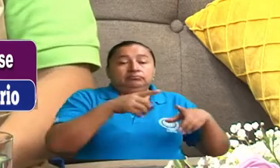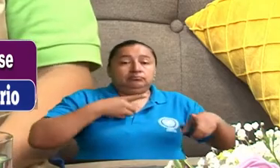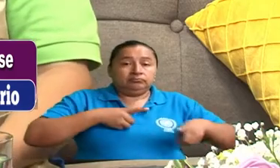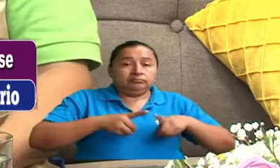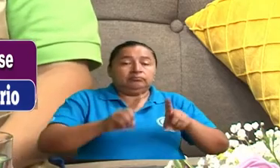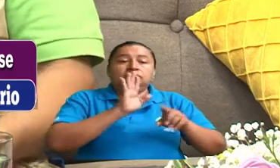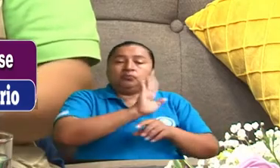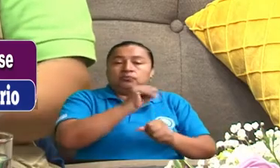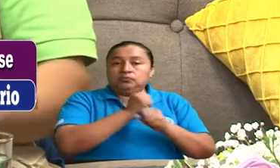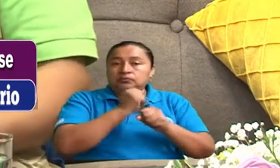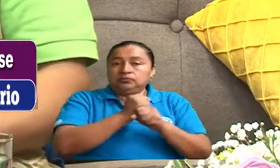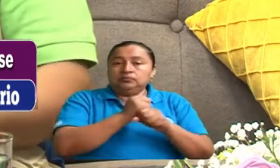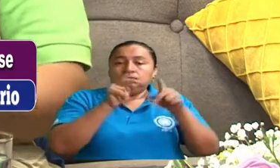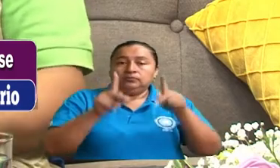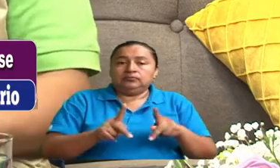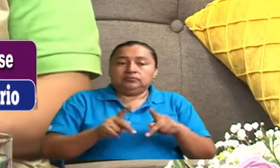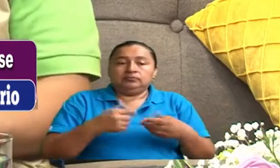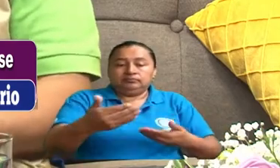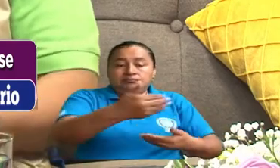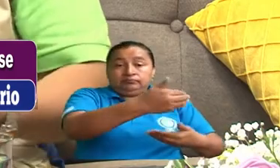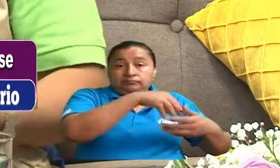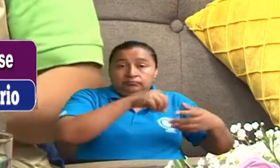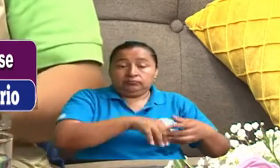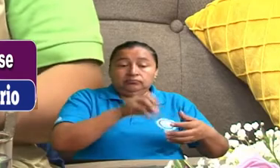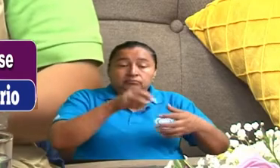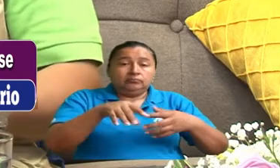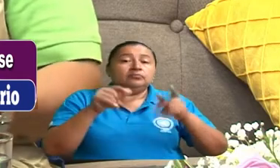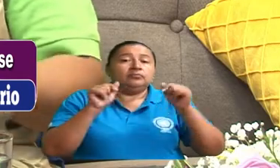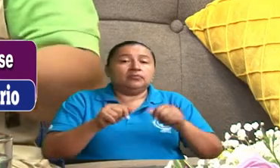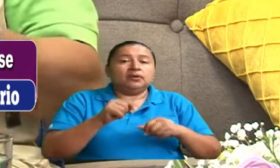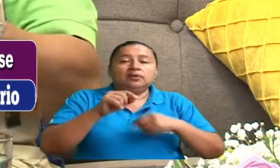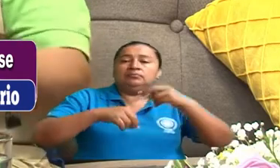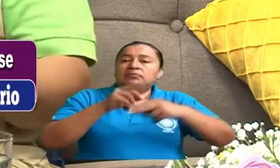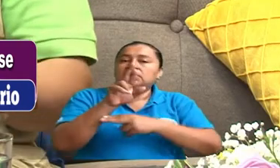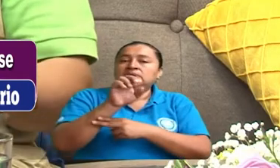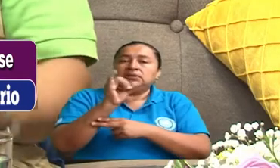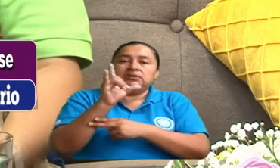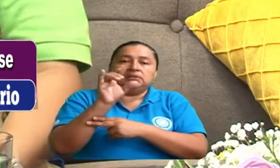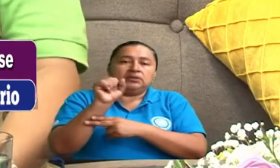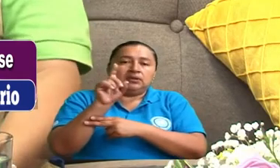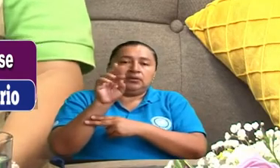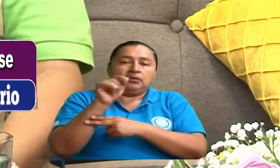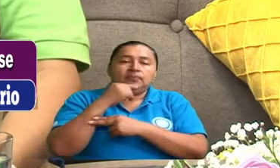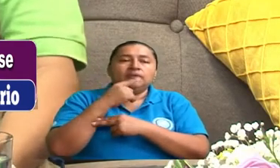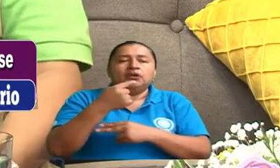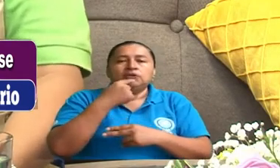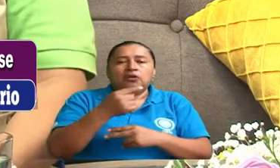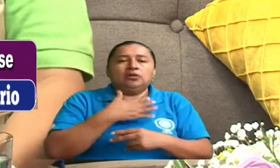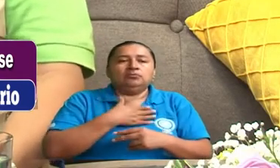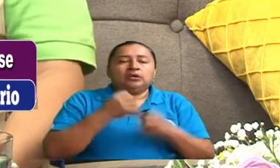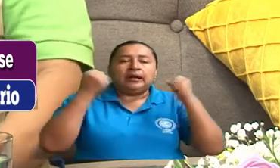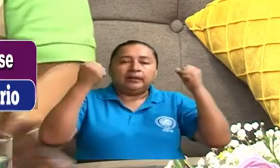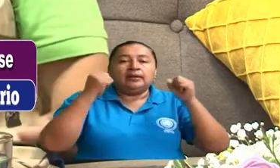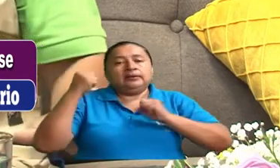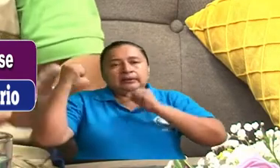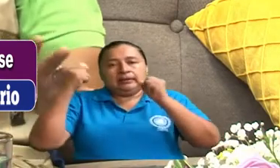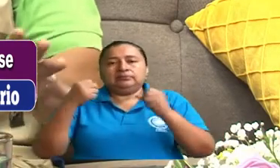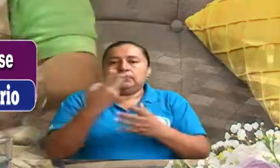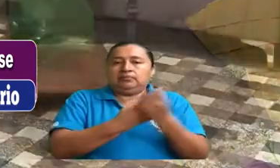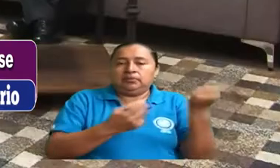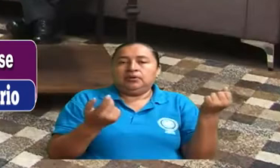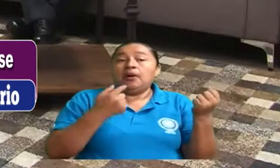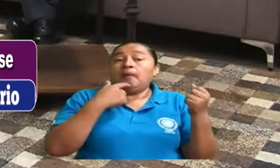la labor del reciclador y la recicladora, ¿verdad? Y esto es mejoría. Yo le llamo el ganar-ganar, ¿verdad? ¿Por qué?